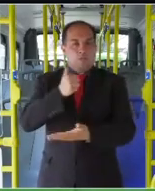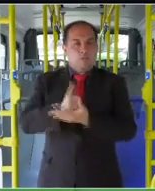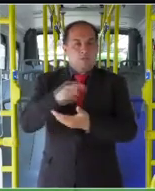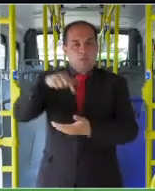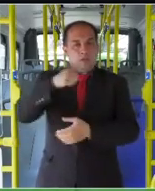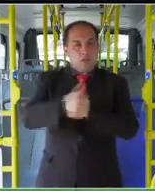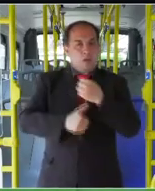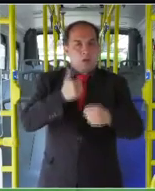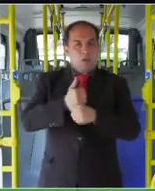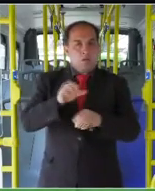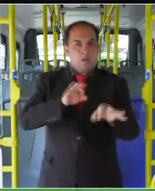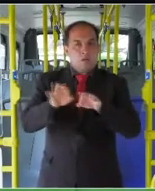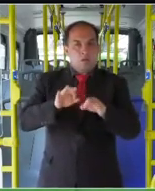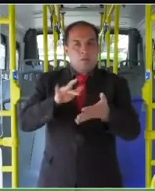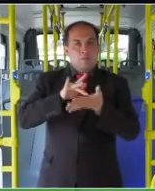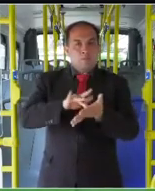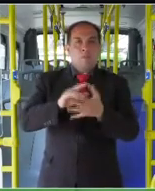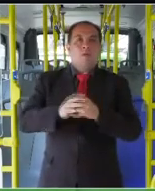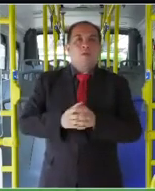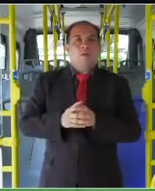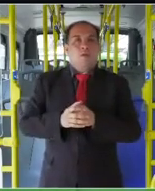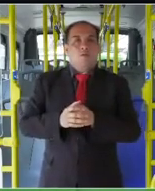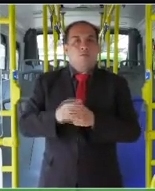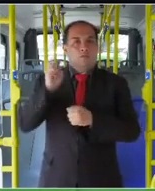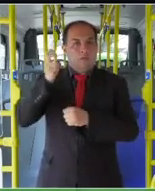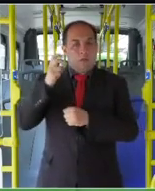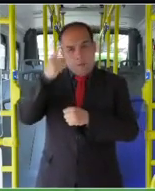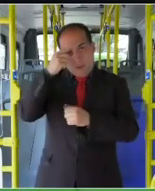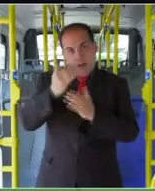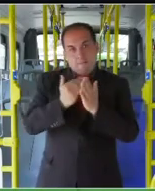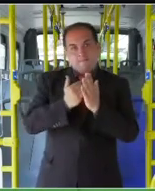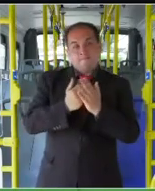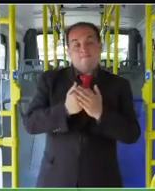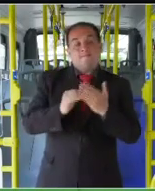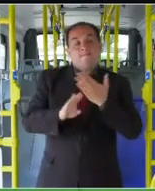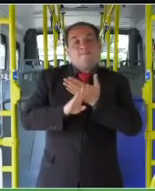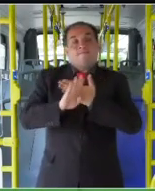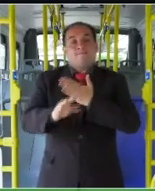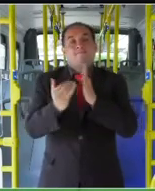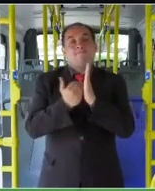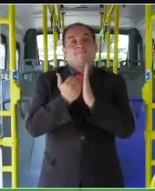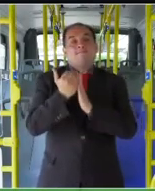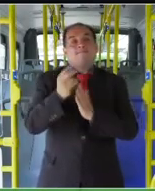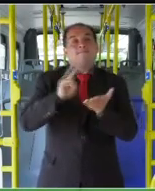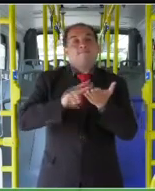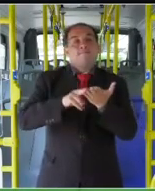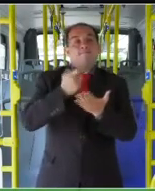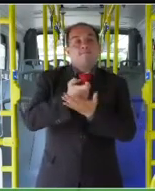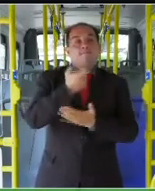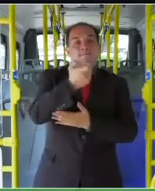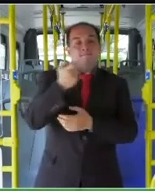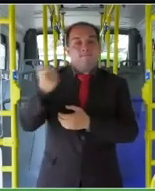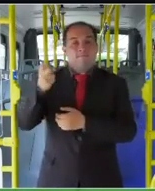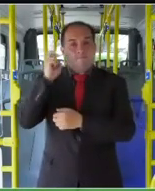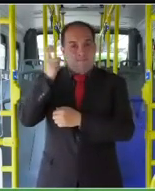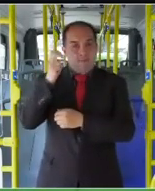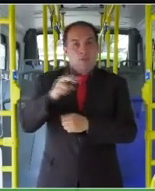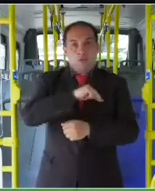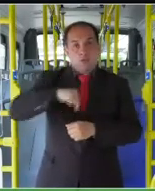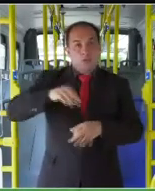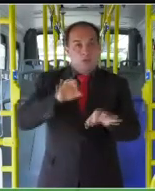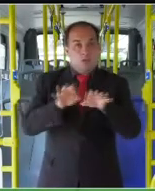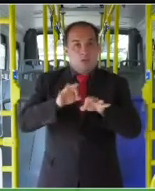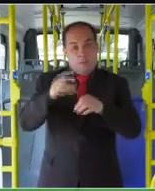trabajó pues en poder apoyar a los concesionarios para evitar la elevación de la tarifa. Estamos trabajando sobre todo para